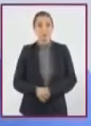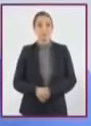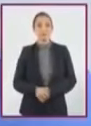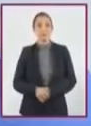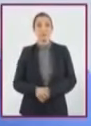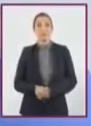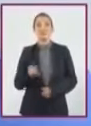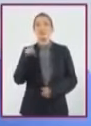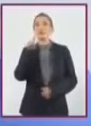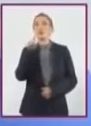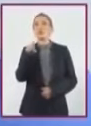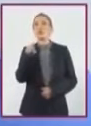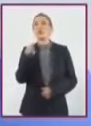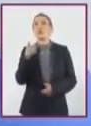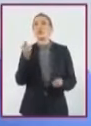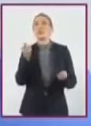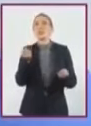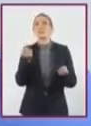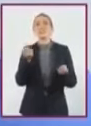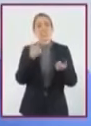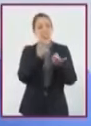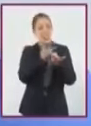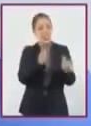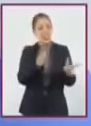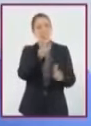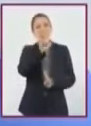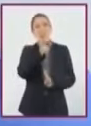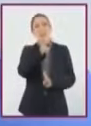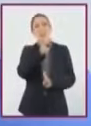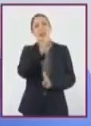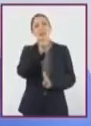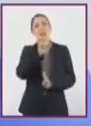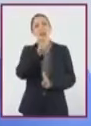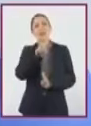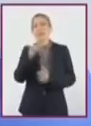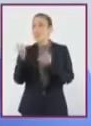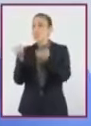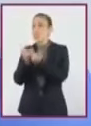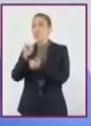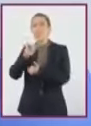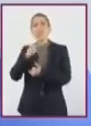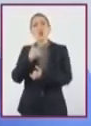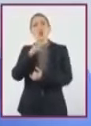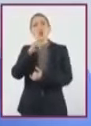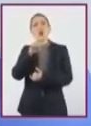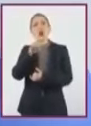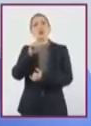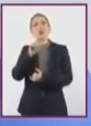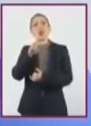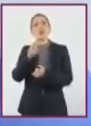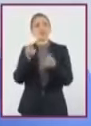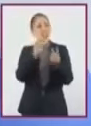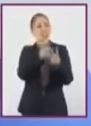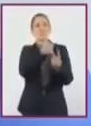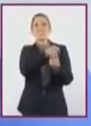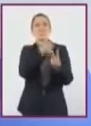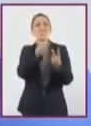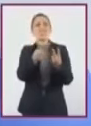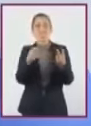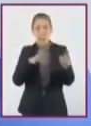¿qué entienden por libertad e igualdad? ¿Cuál es la relación entre